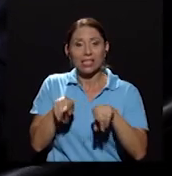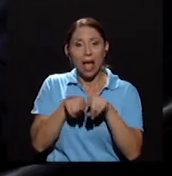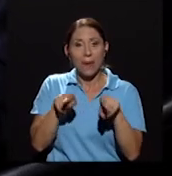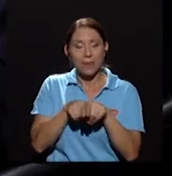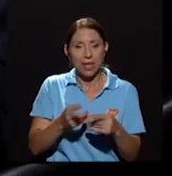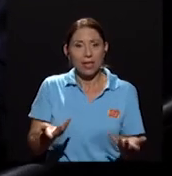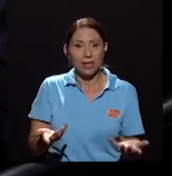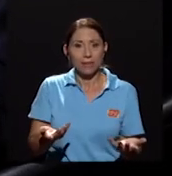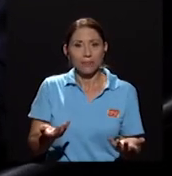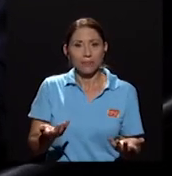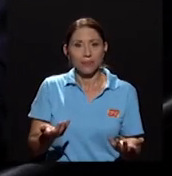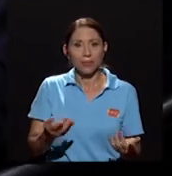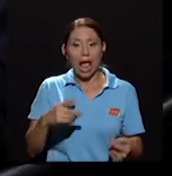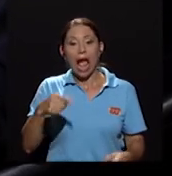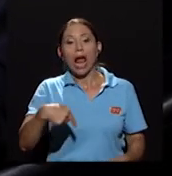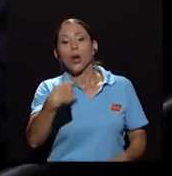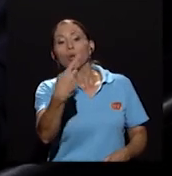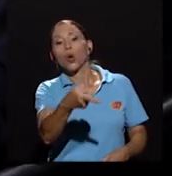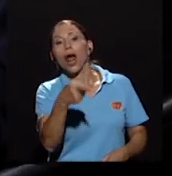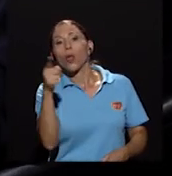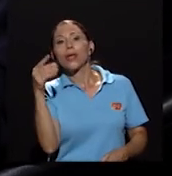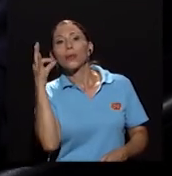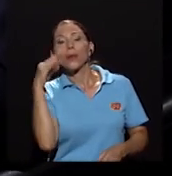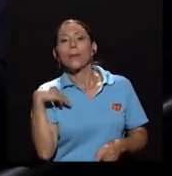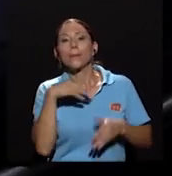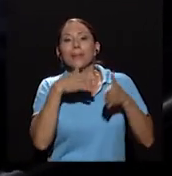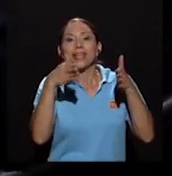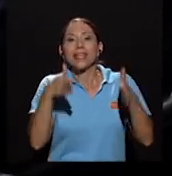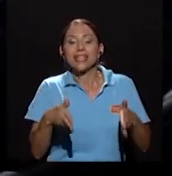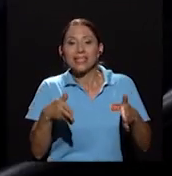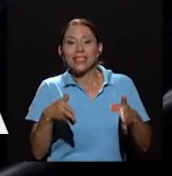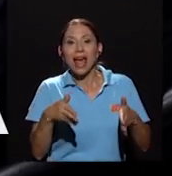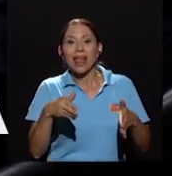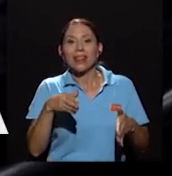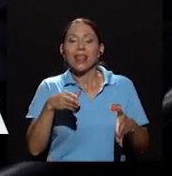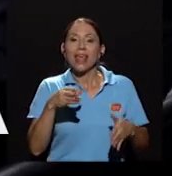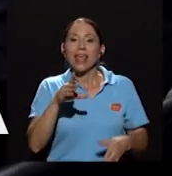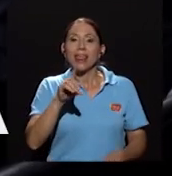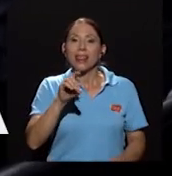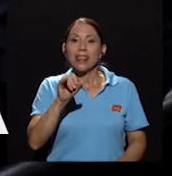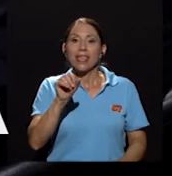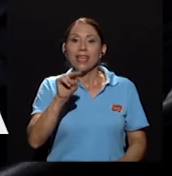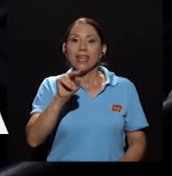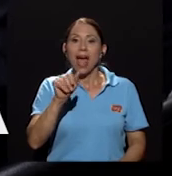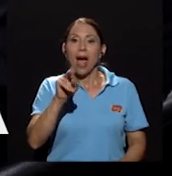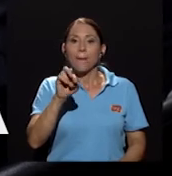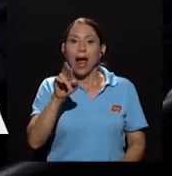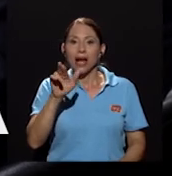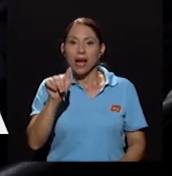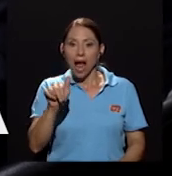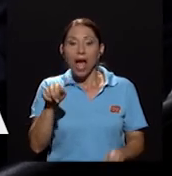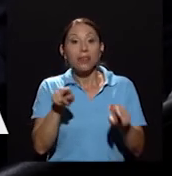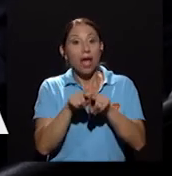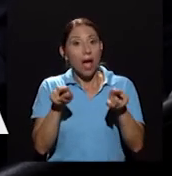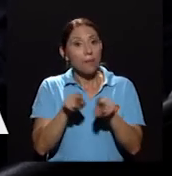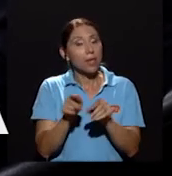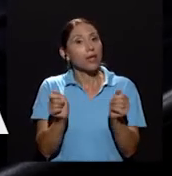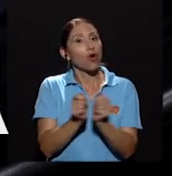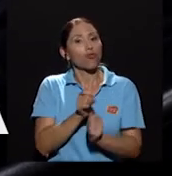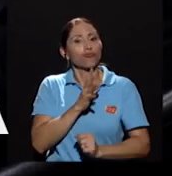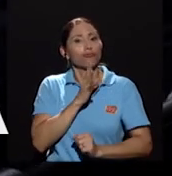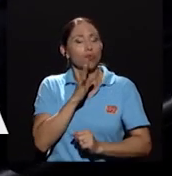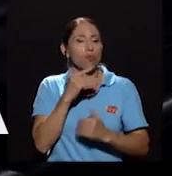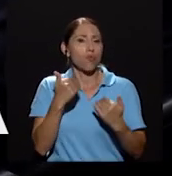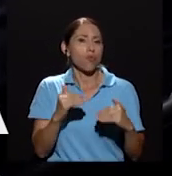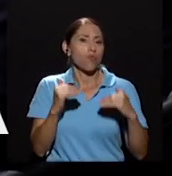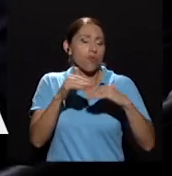al otro lado tenía la ministra de dinamarca también con intervenciones de ese calibre el ministro de